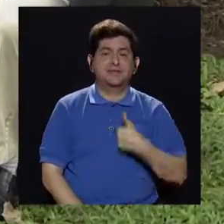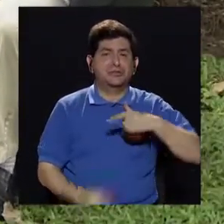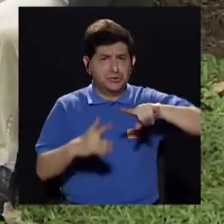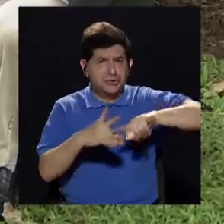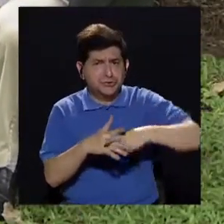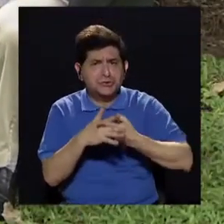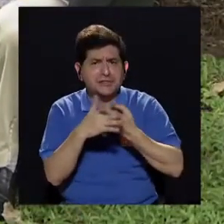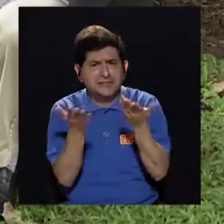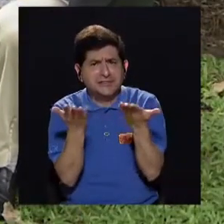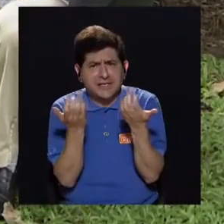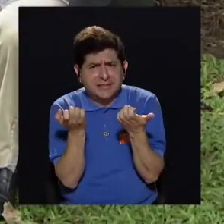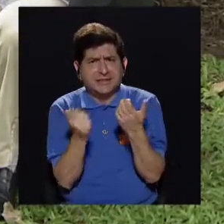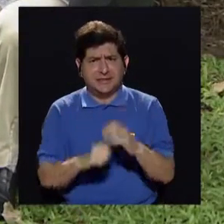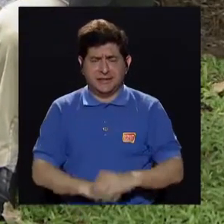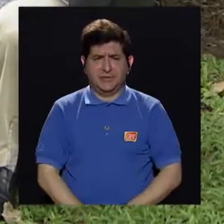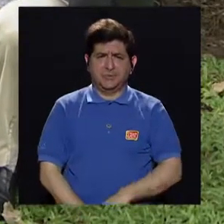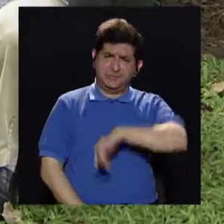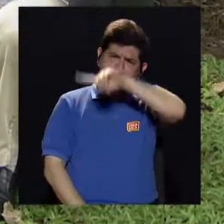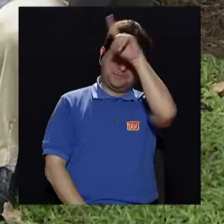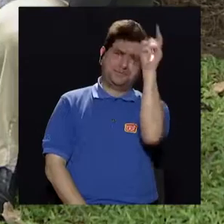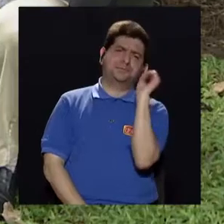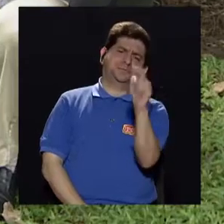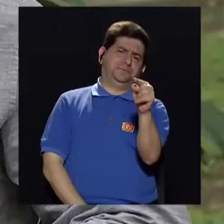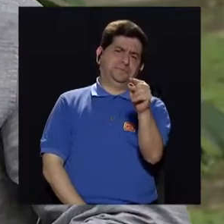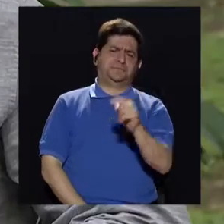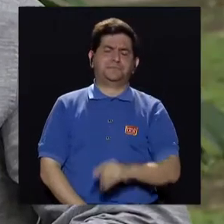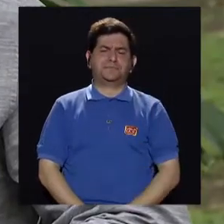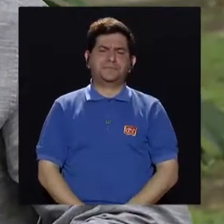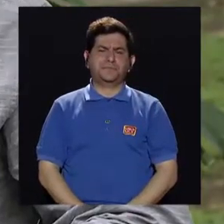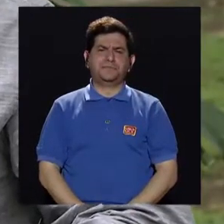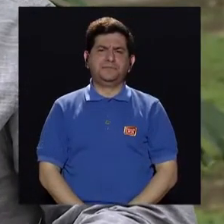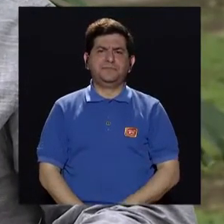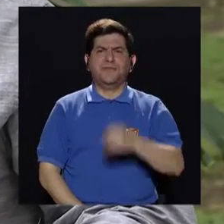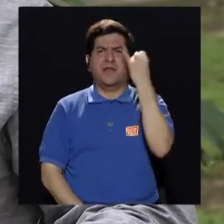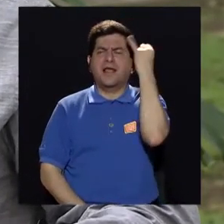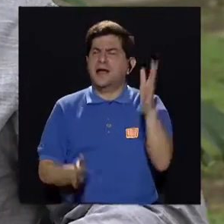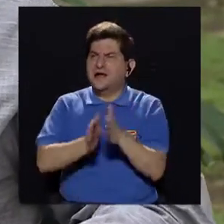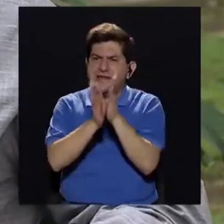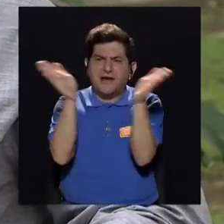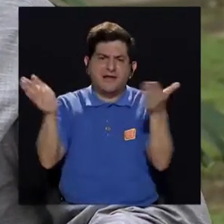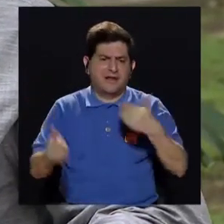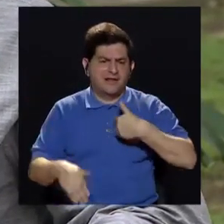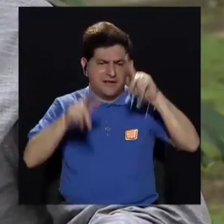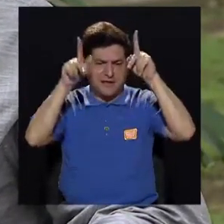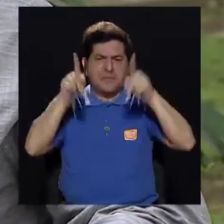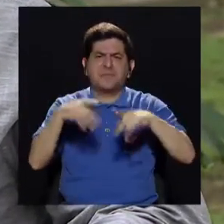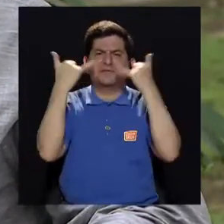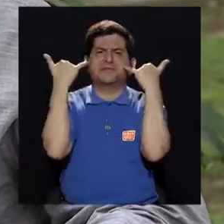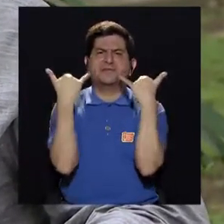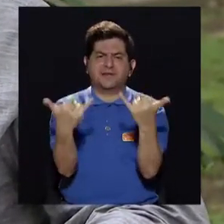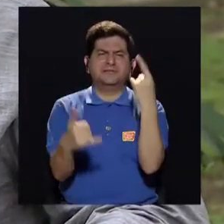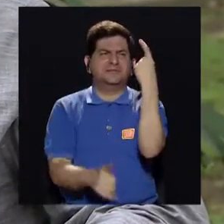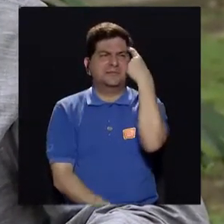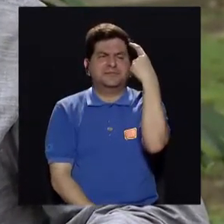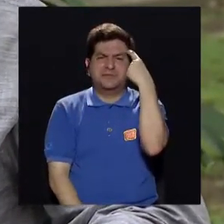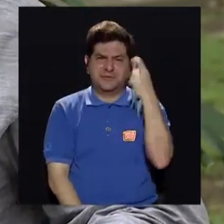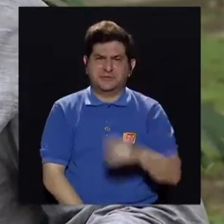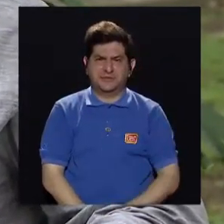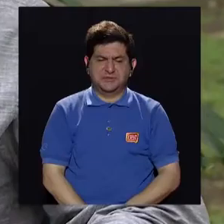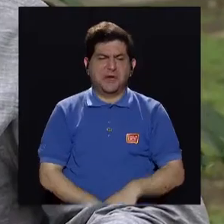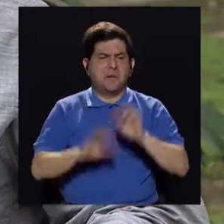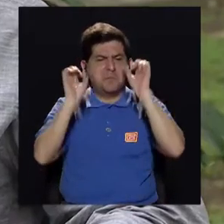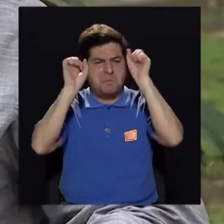comenzar, don Jorge, preguntándole cuáles son las consideraciones generales que debe tener una persona cuando ya está pensando